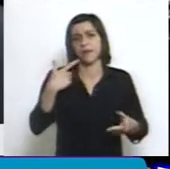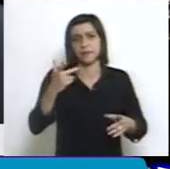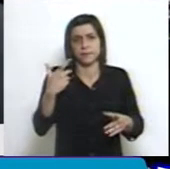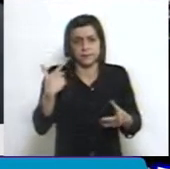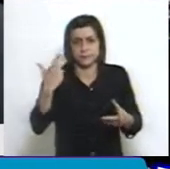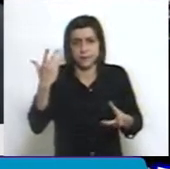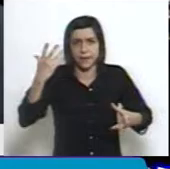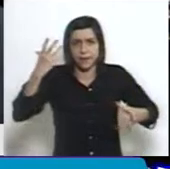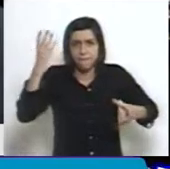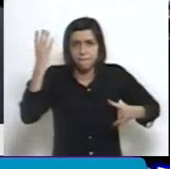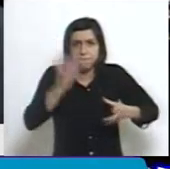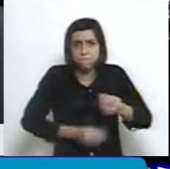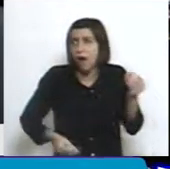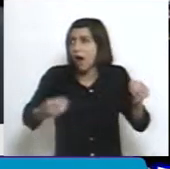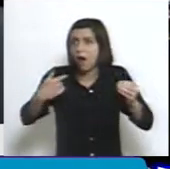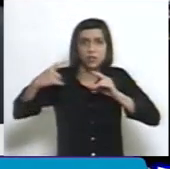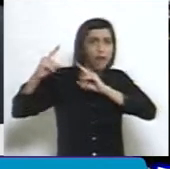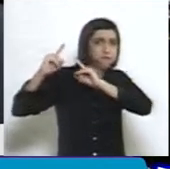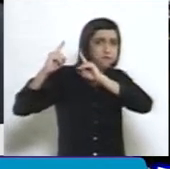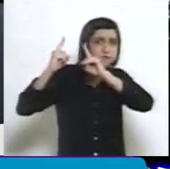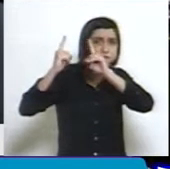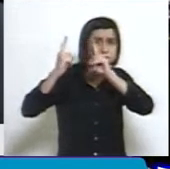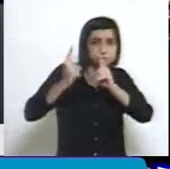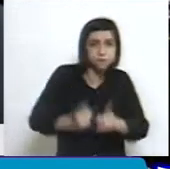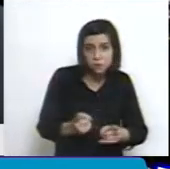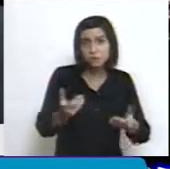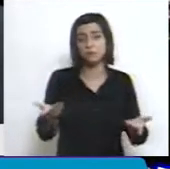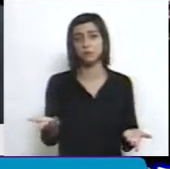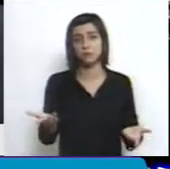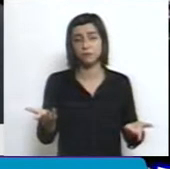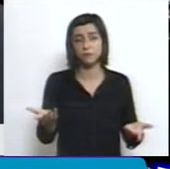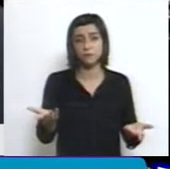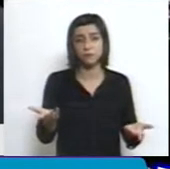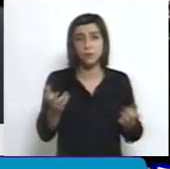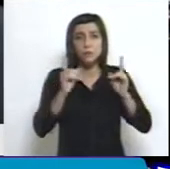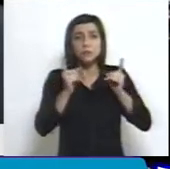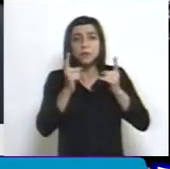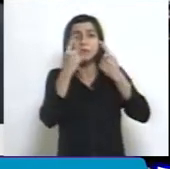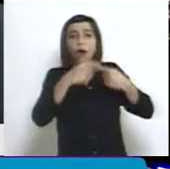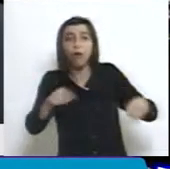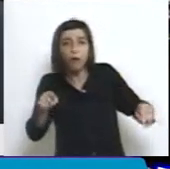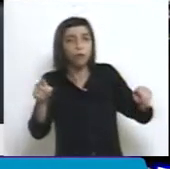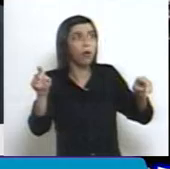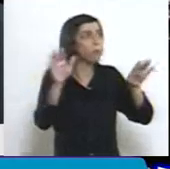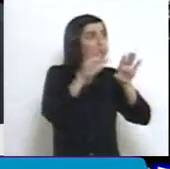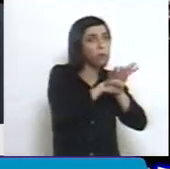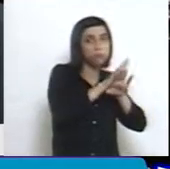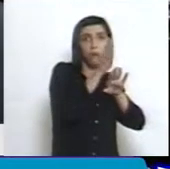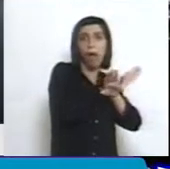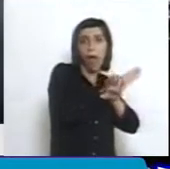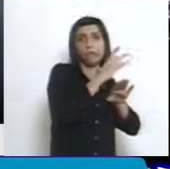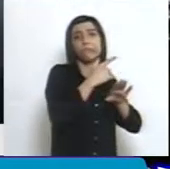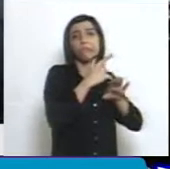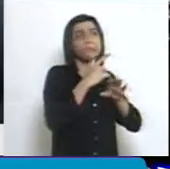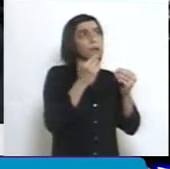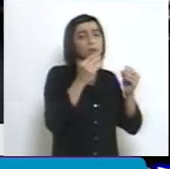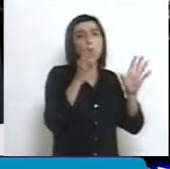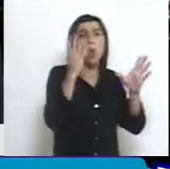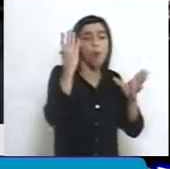deformaciones con las que fueron elaborados los presupuestos anteriores, que después son corregidas,